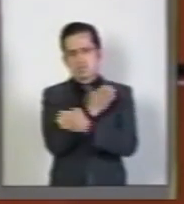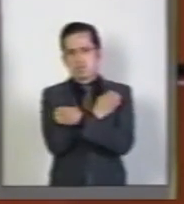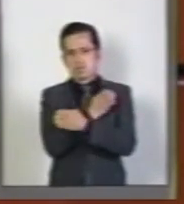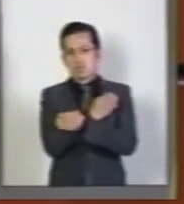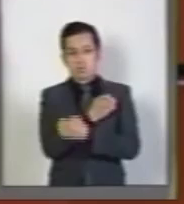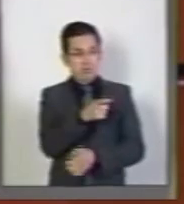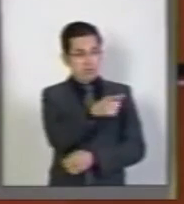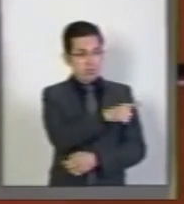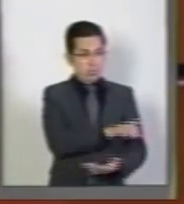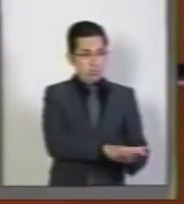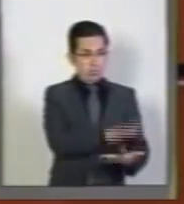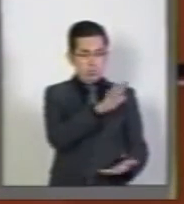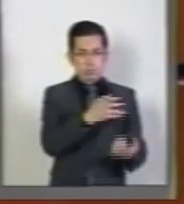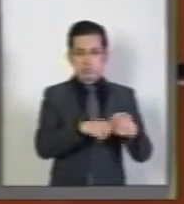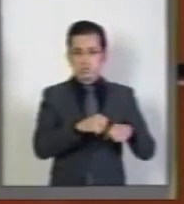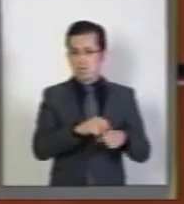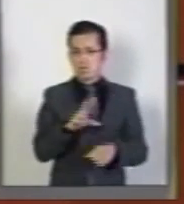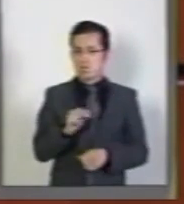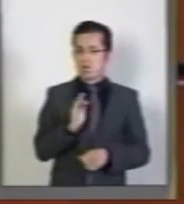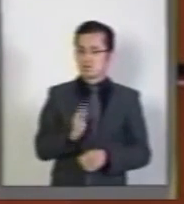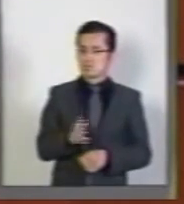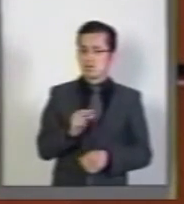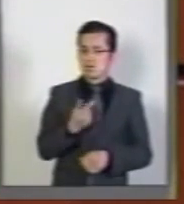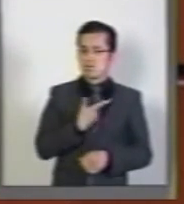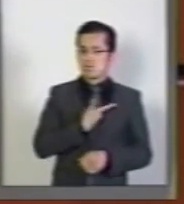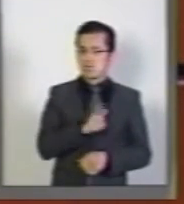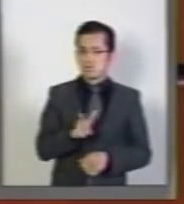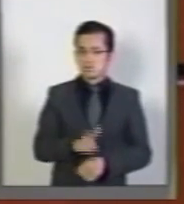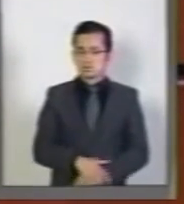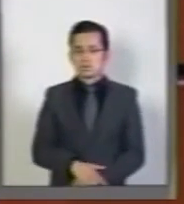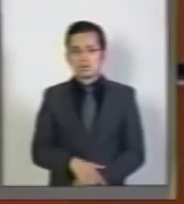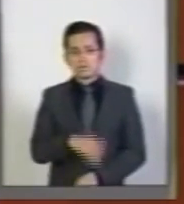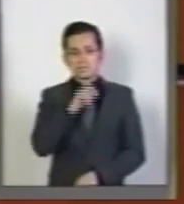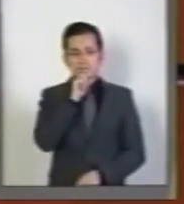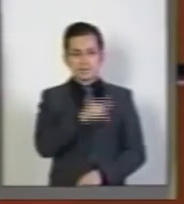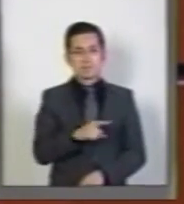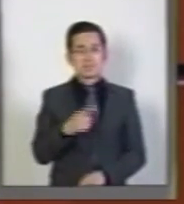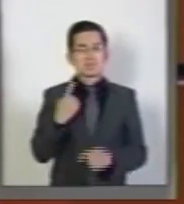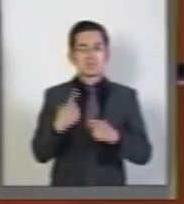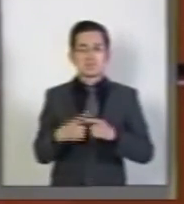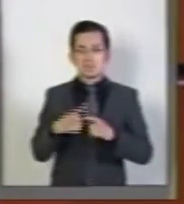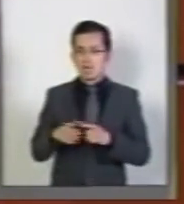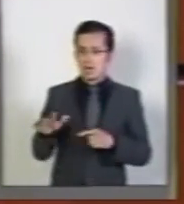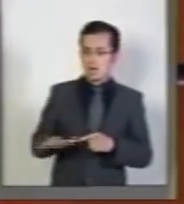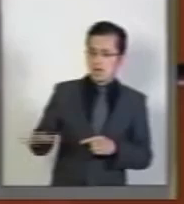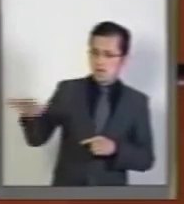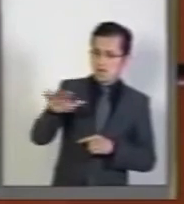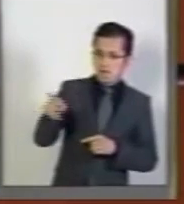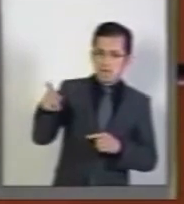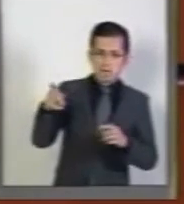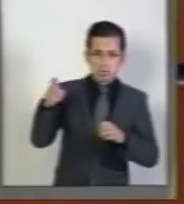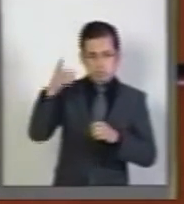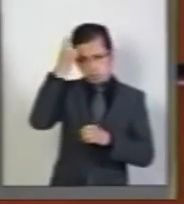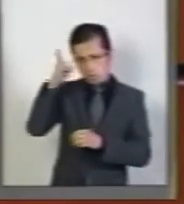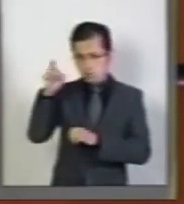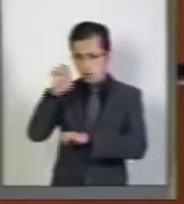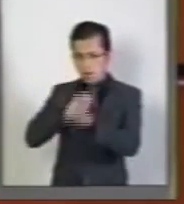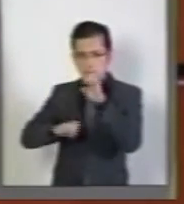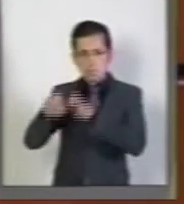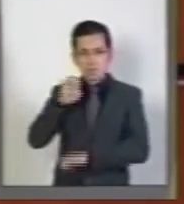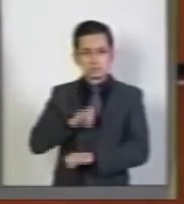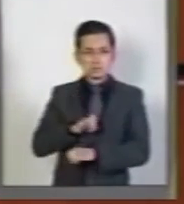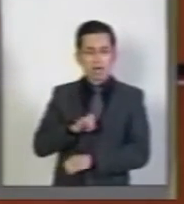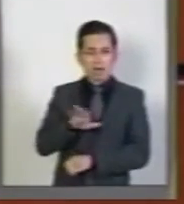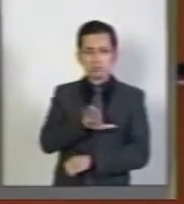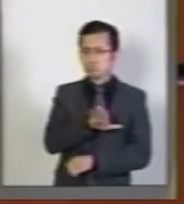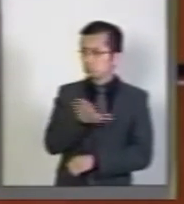social ha provocado. Además, a los representantes del poder económico de este país lo recibe el presidente Peña